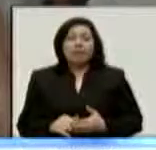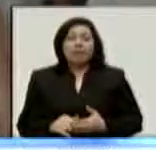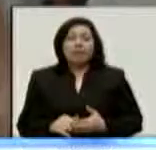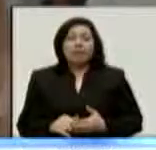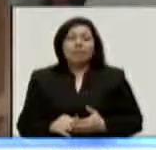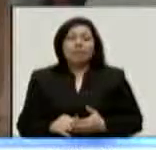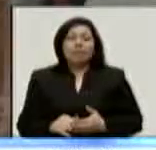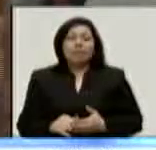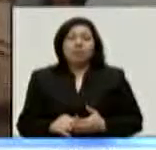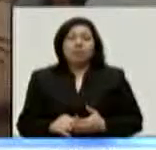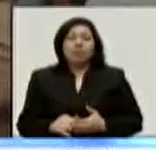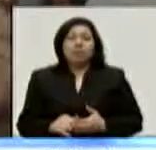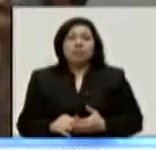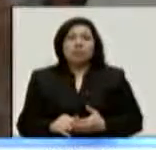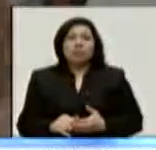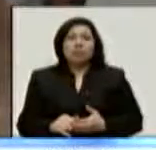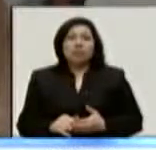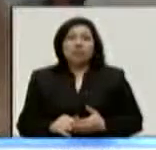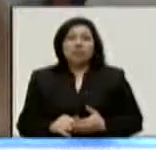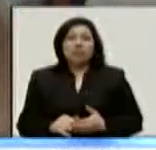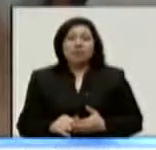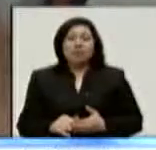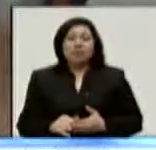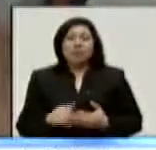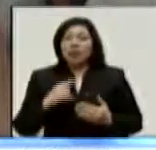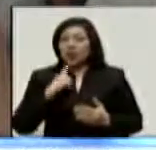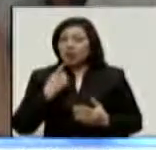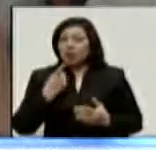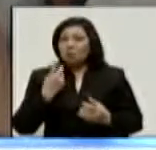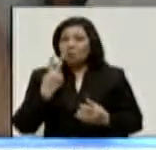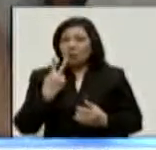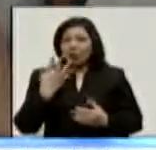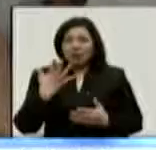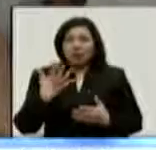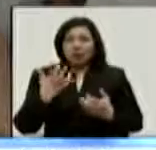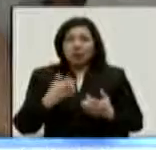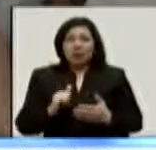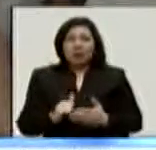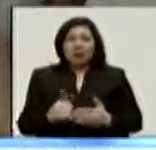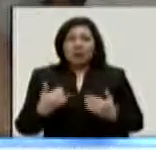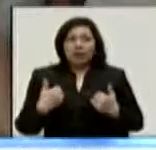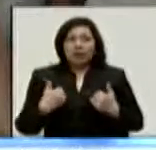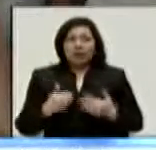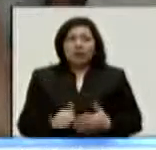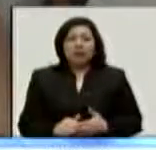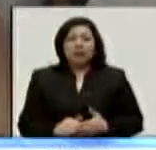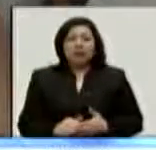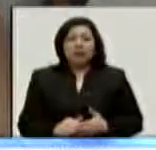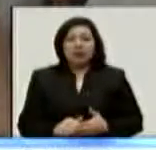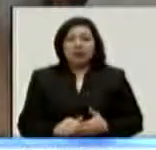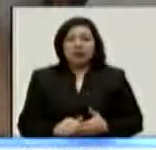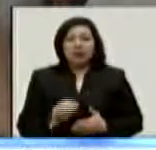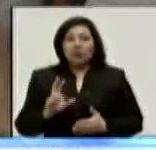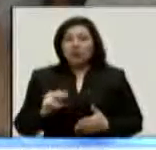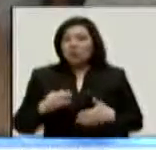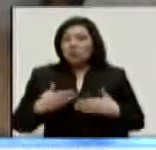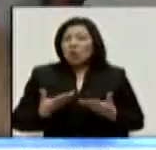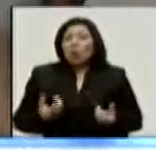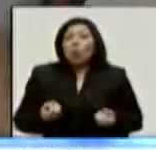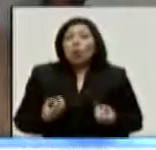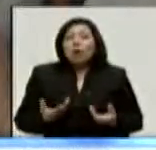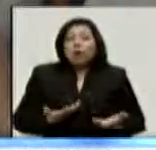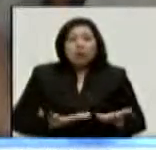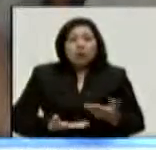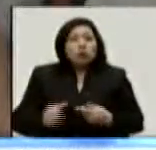pequeños. Ahora bien, es una compañía de 25 empleados, no se ha podido decir acá cuánto es su